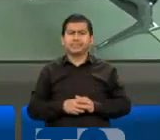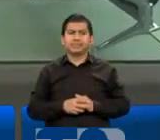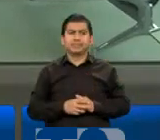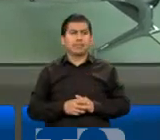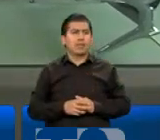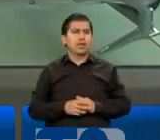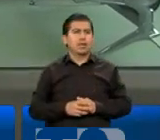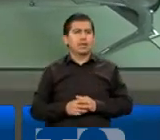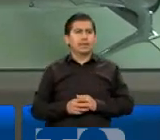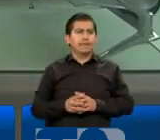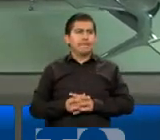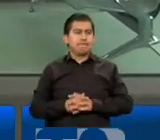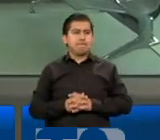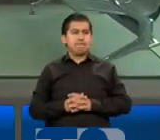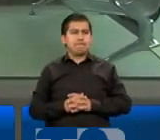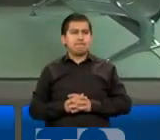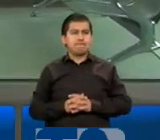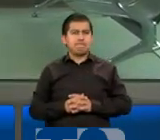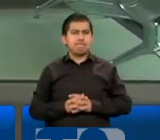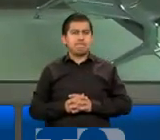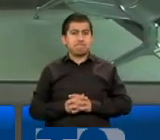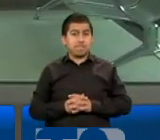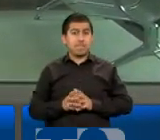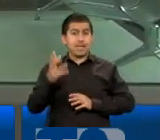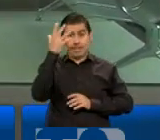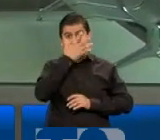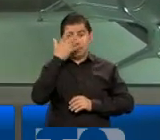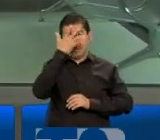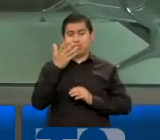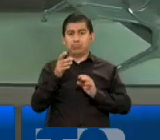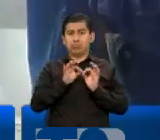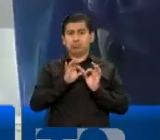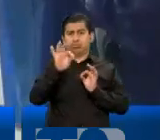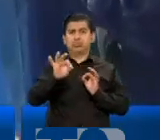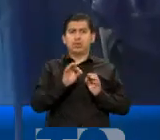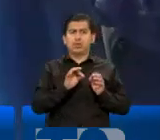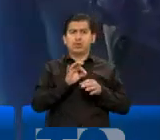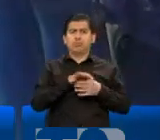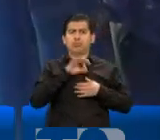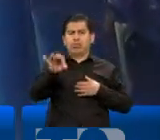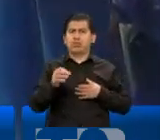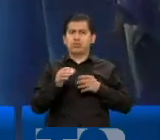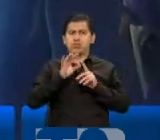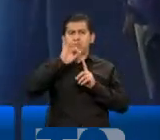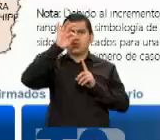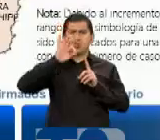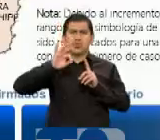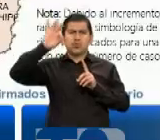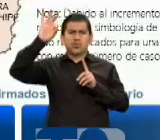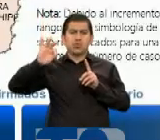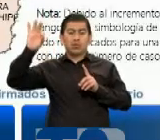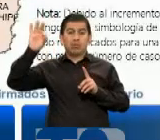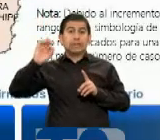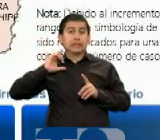l el aumento de casos de coronavirus en esmeraldas es notorio lo que se aprecia en las estadísticas del ministerio